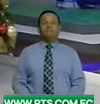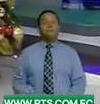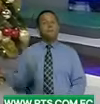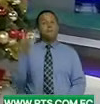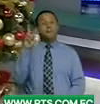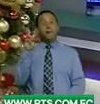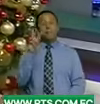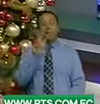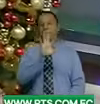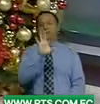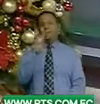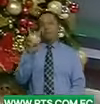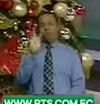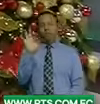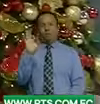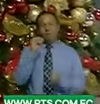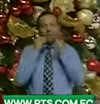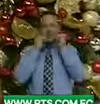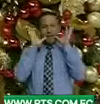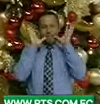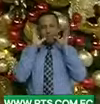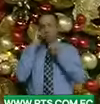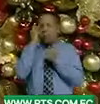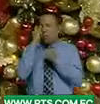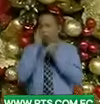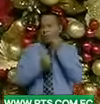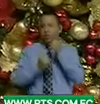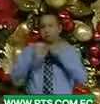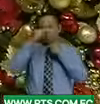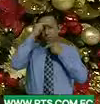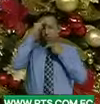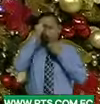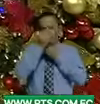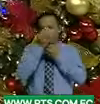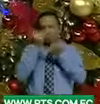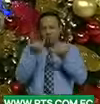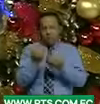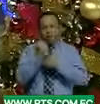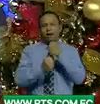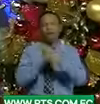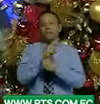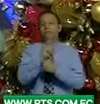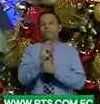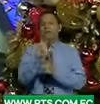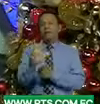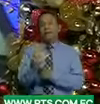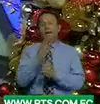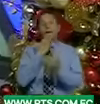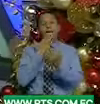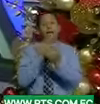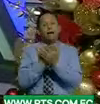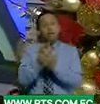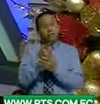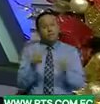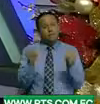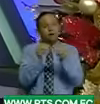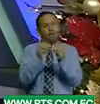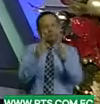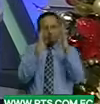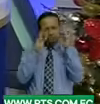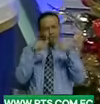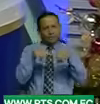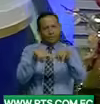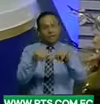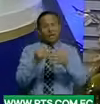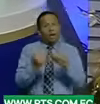Viernes 29 de diciembre, último noticiero de este año, queridos amigos. Gracias una vez más por su fiel sintonía.